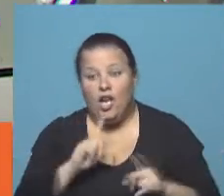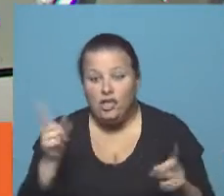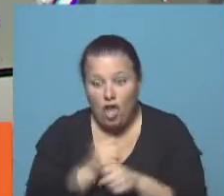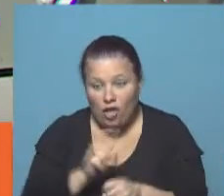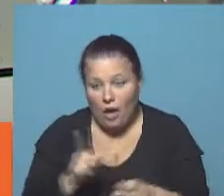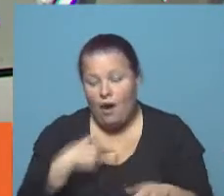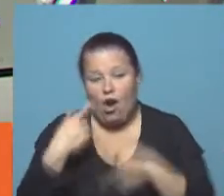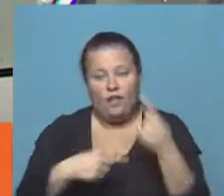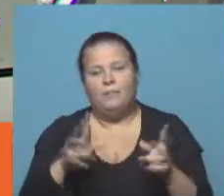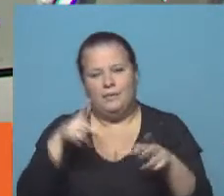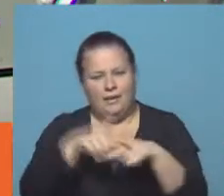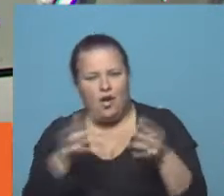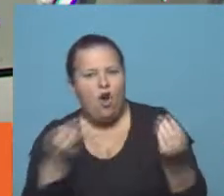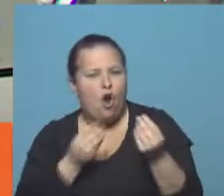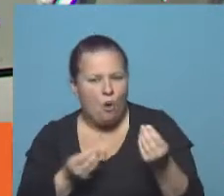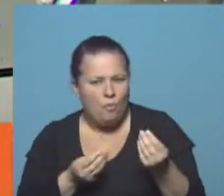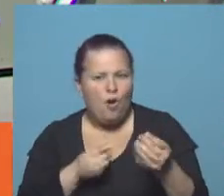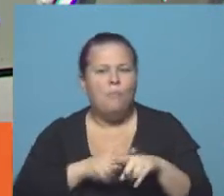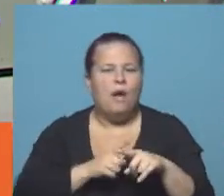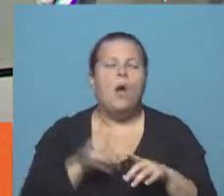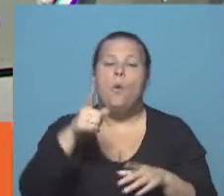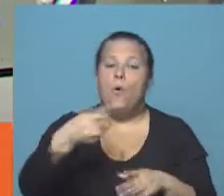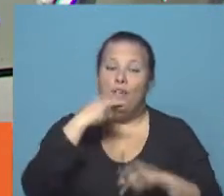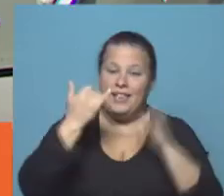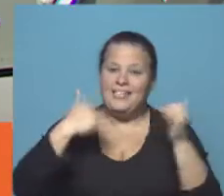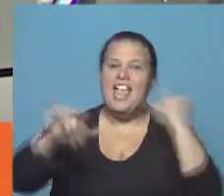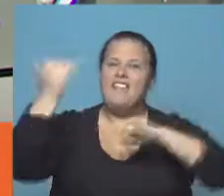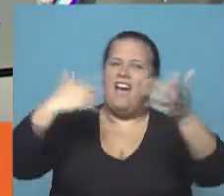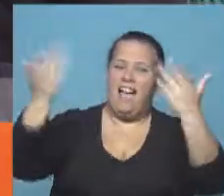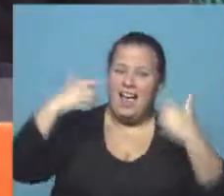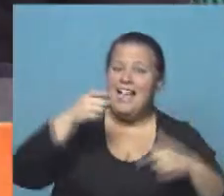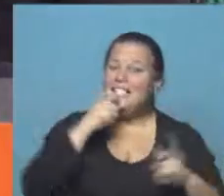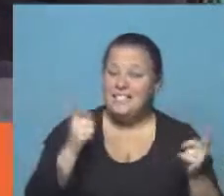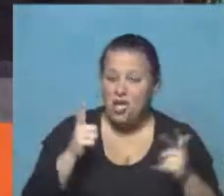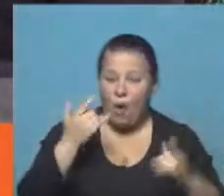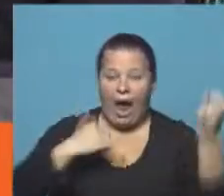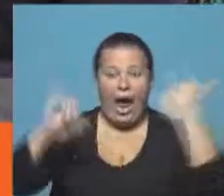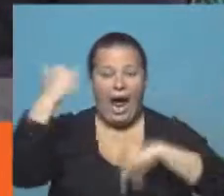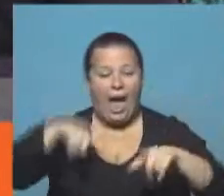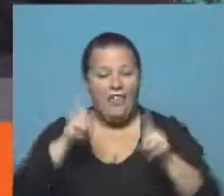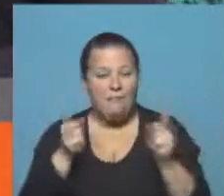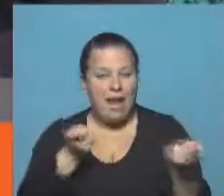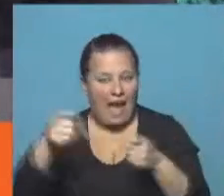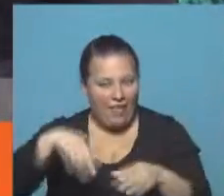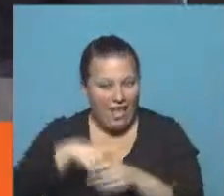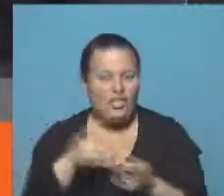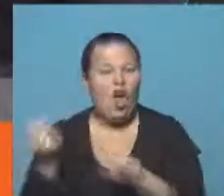vamos a seguir por este vamos a camino. un intermedio, Mirá, sabiendo las que la política inversiones, económica vos está. marcabas la lluvia de inversiones. Si Claro. no hay un mercado interno sostenido y no hay un